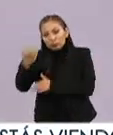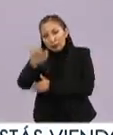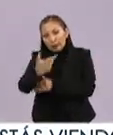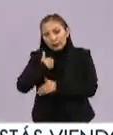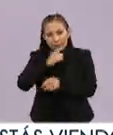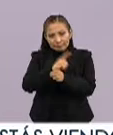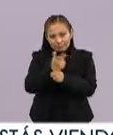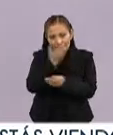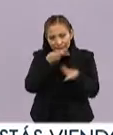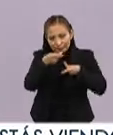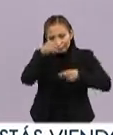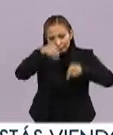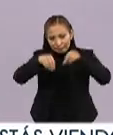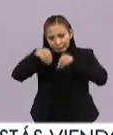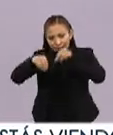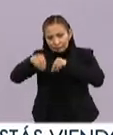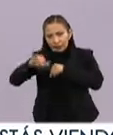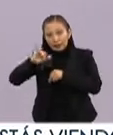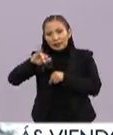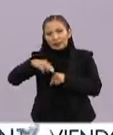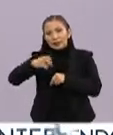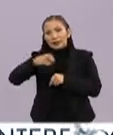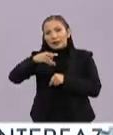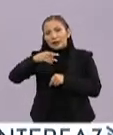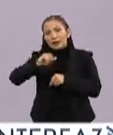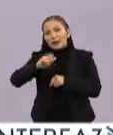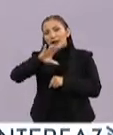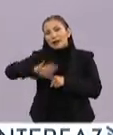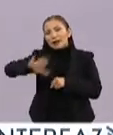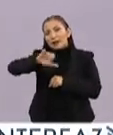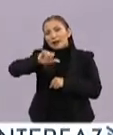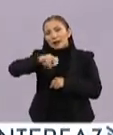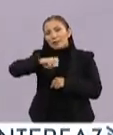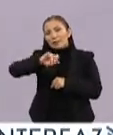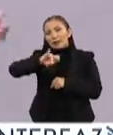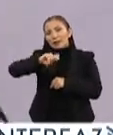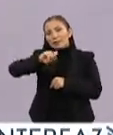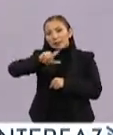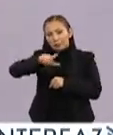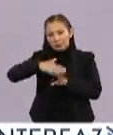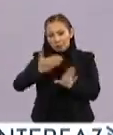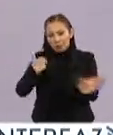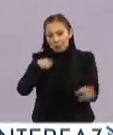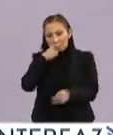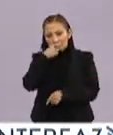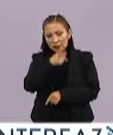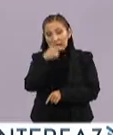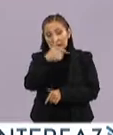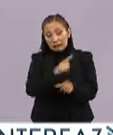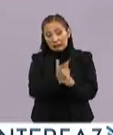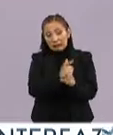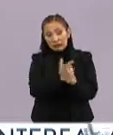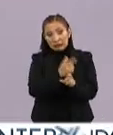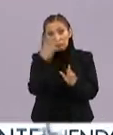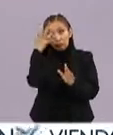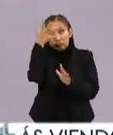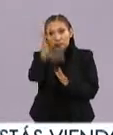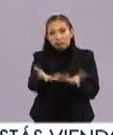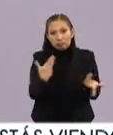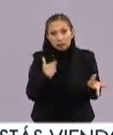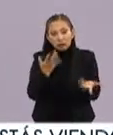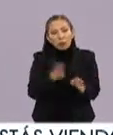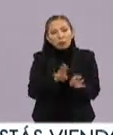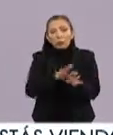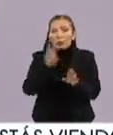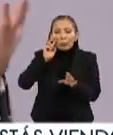esta carrera, de esta ingeniería ambiental o licenciatura en ingeniería ambiental, porque como comentábamos, pues son las carreras del futuro. ¿Cómo surge